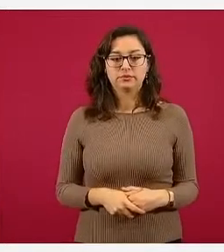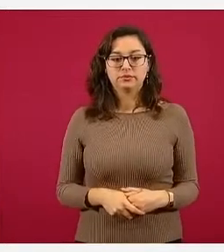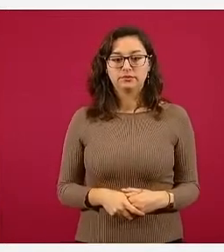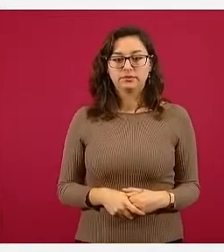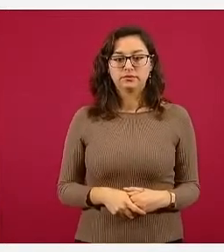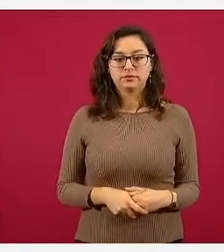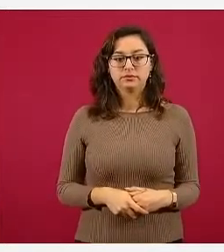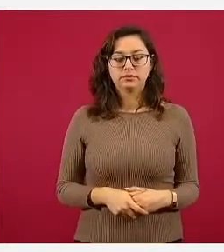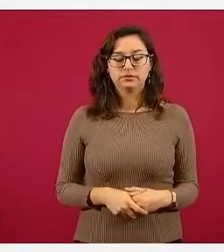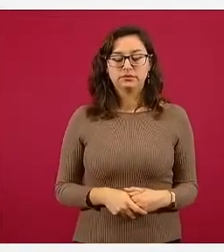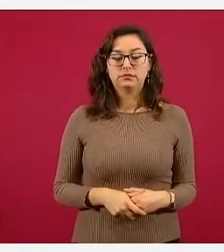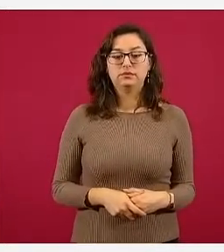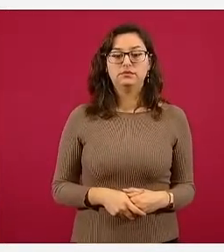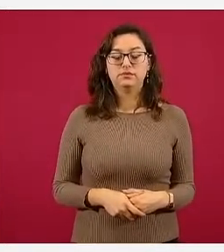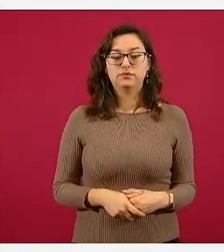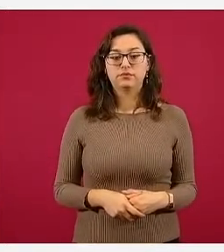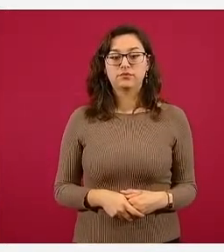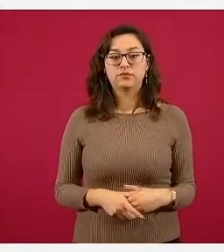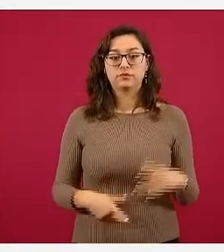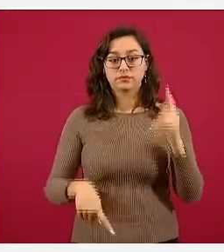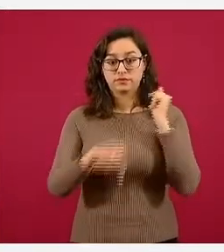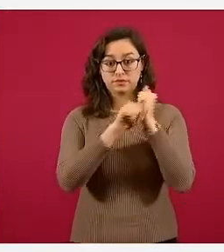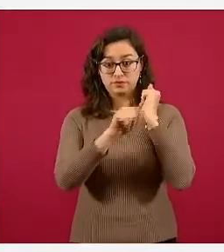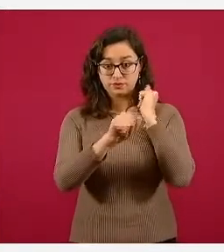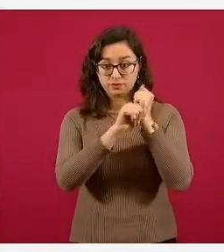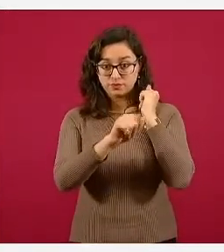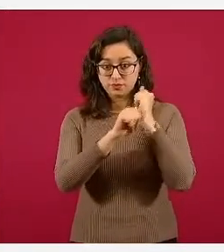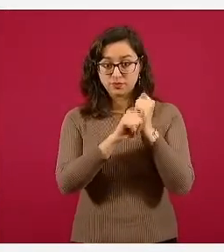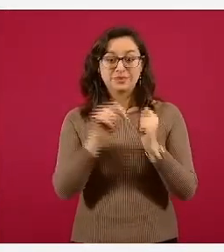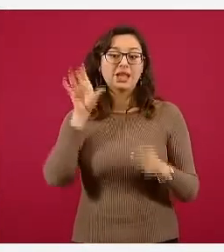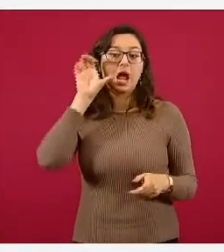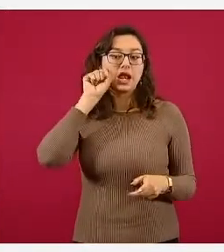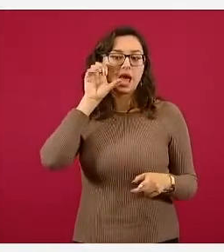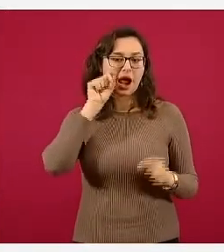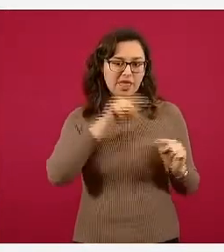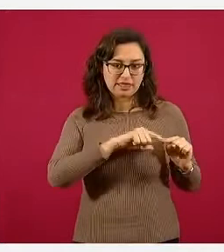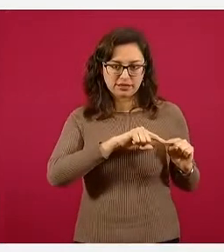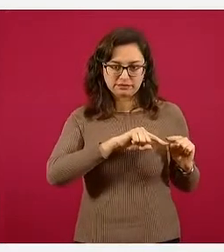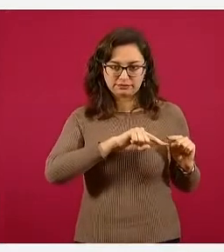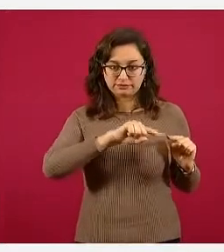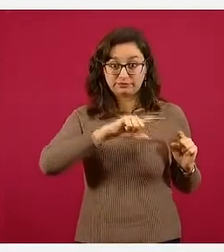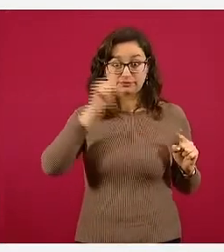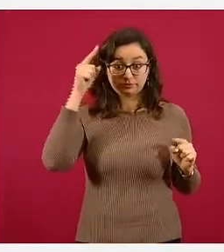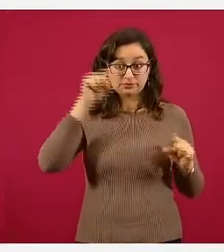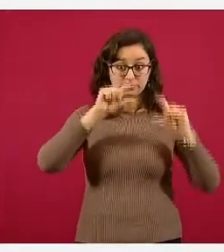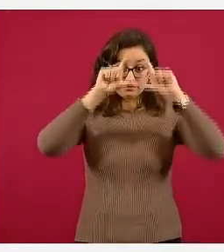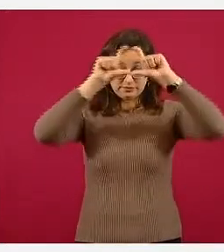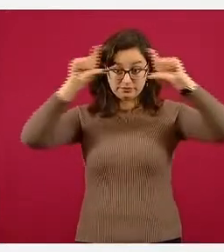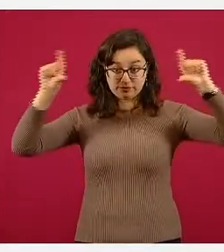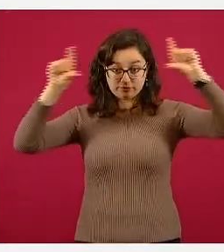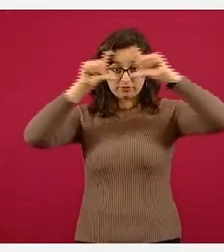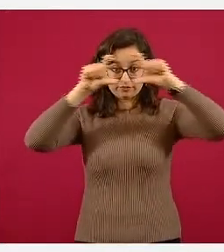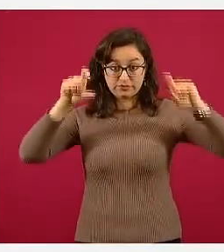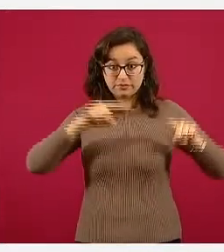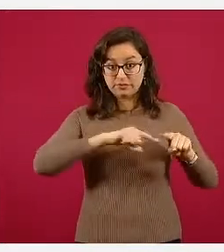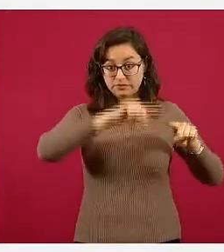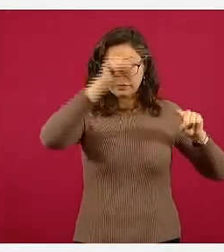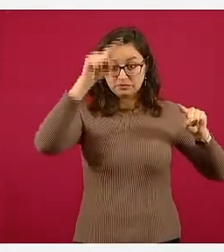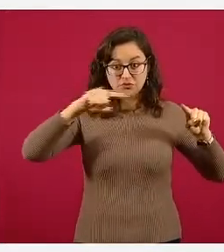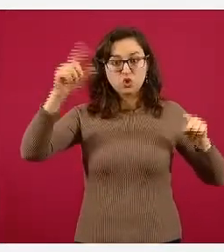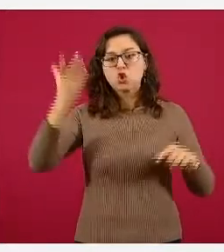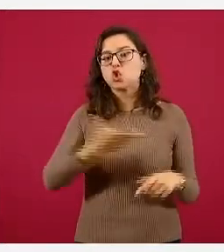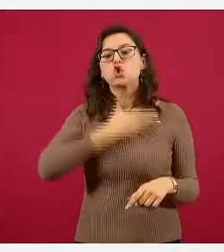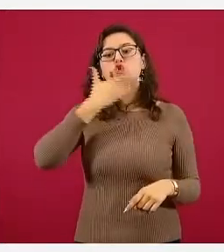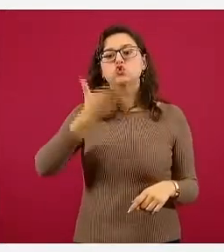transporte público, que es la línea anaranjada más clarita, la que está hasta arriba es cómo funciona